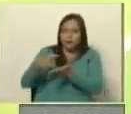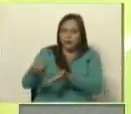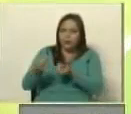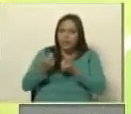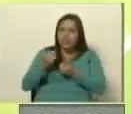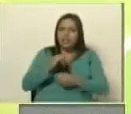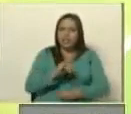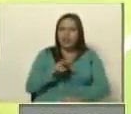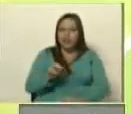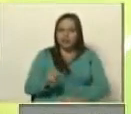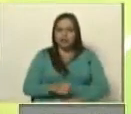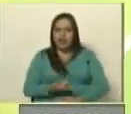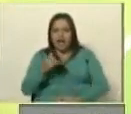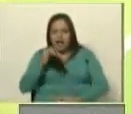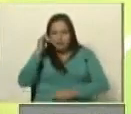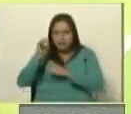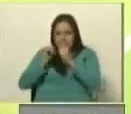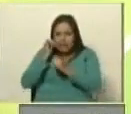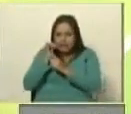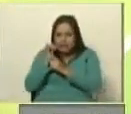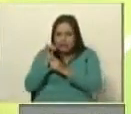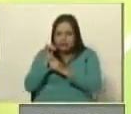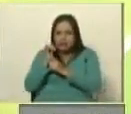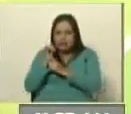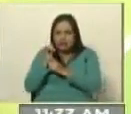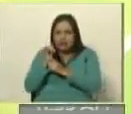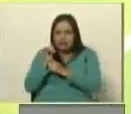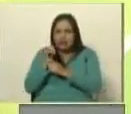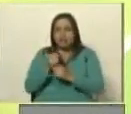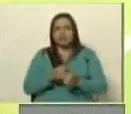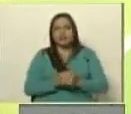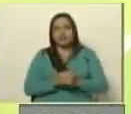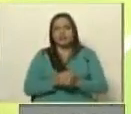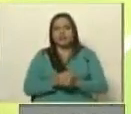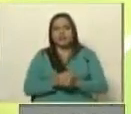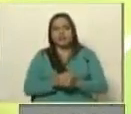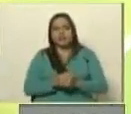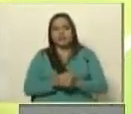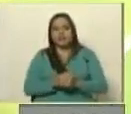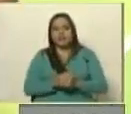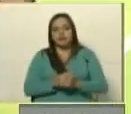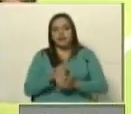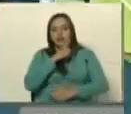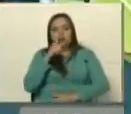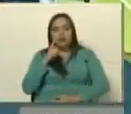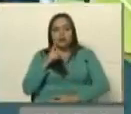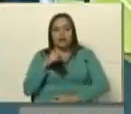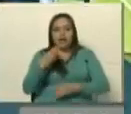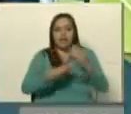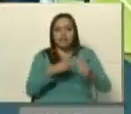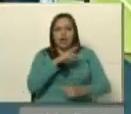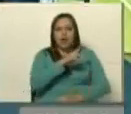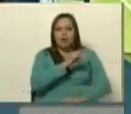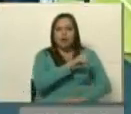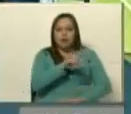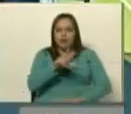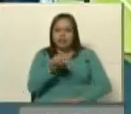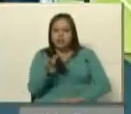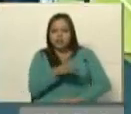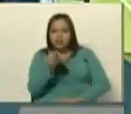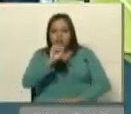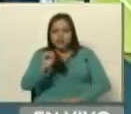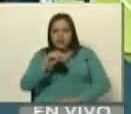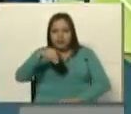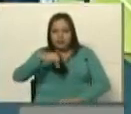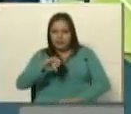cierto, que hay gente que no lo cree, porque lo que le venden en los medios es una maravilla. Esta película de Will Smith, no recuerdo ahorita el nombre,